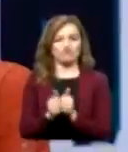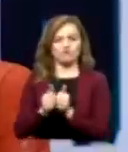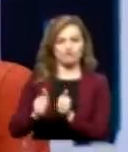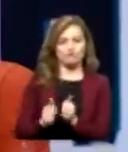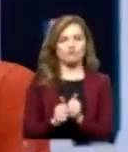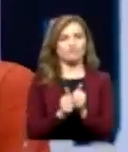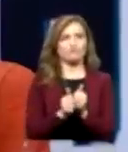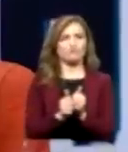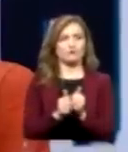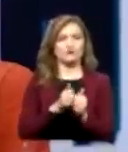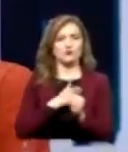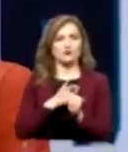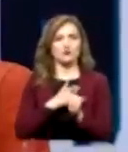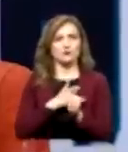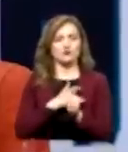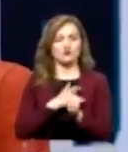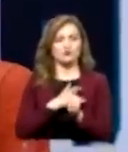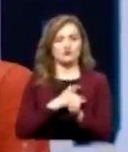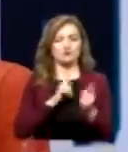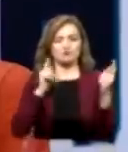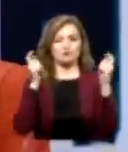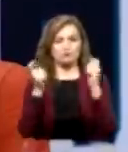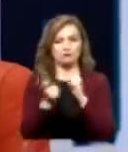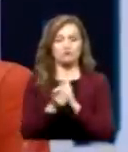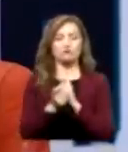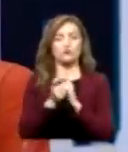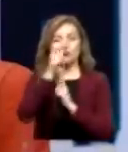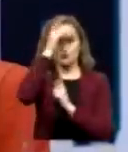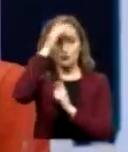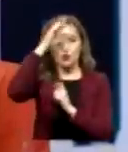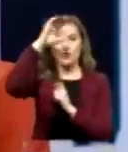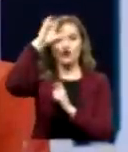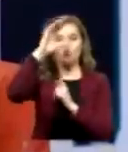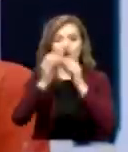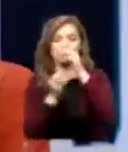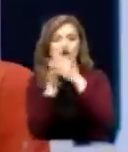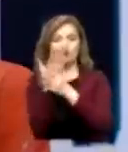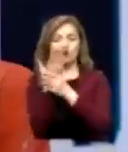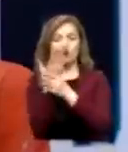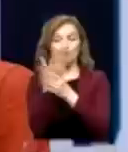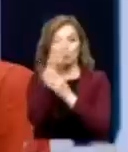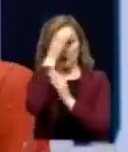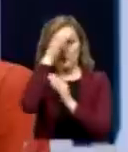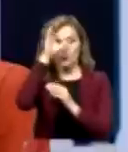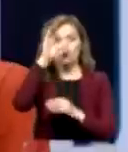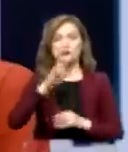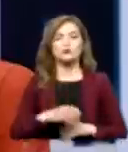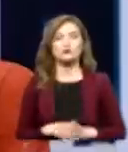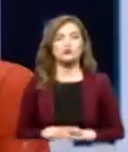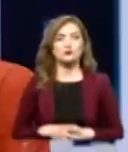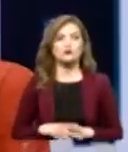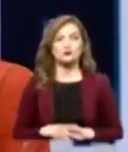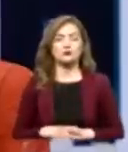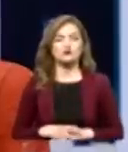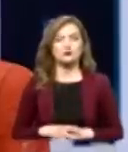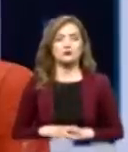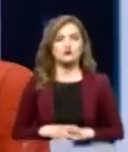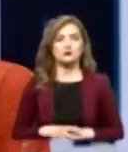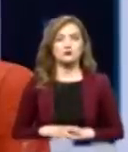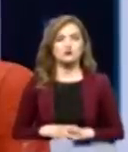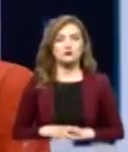mujeres, nosotros cambiáramos la cultura, nosotros creáramos una nueva cultura en donde sea